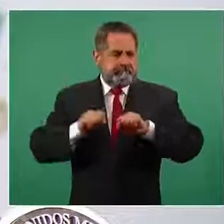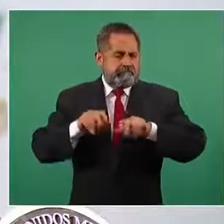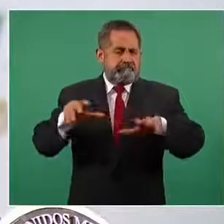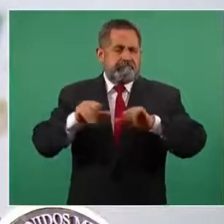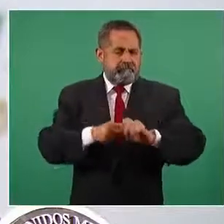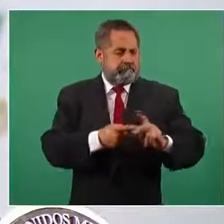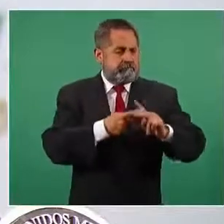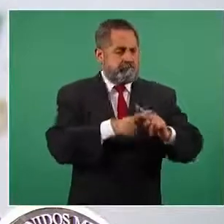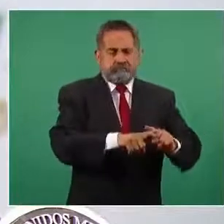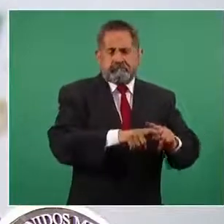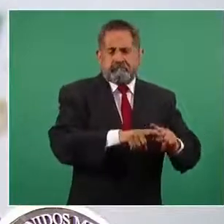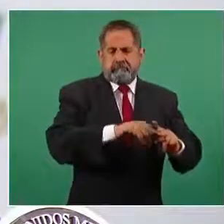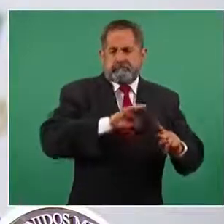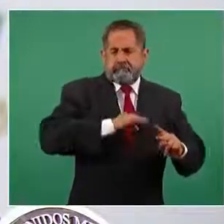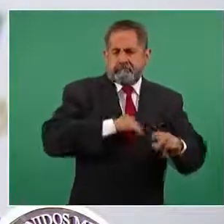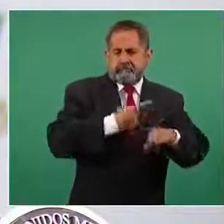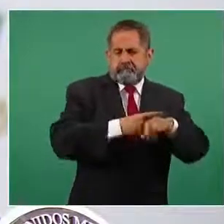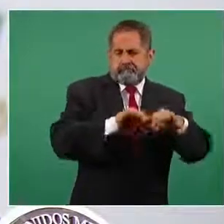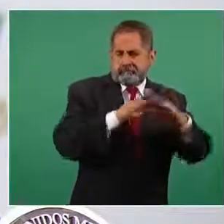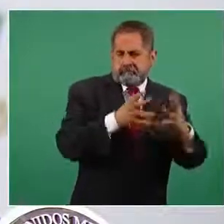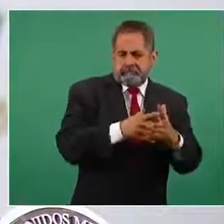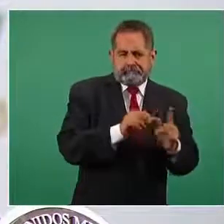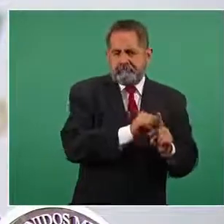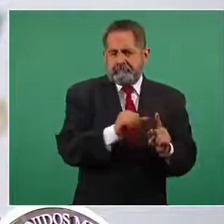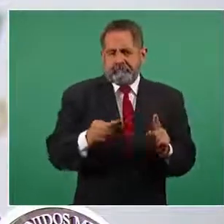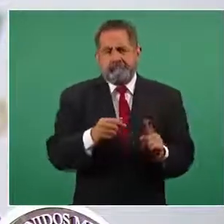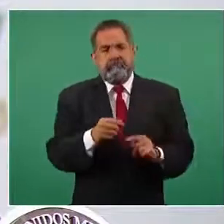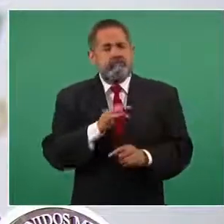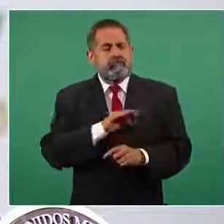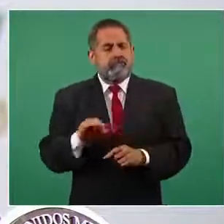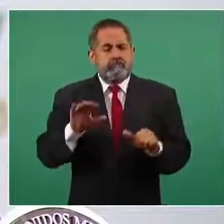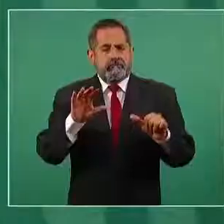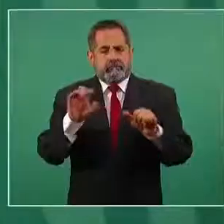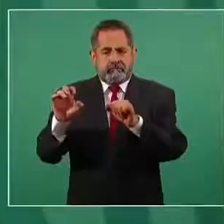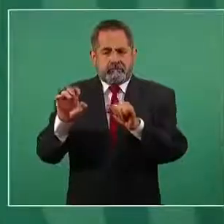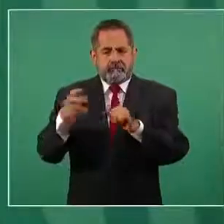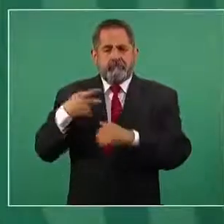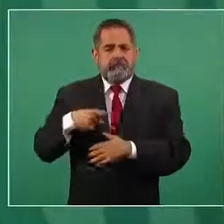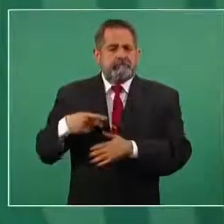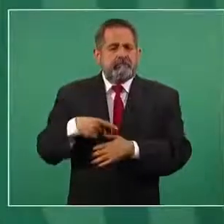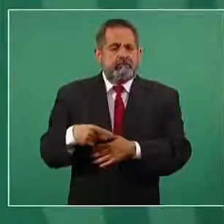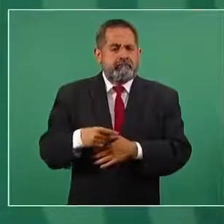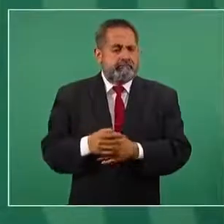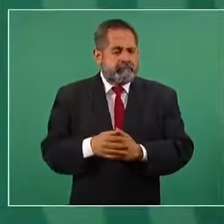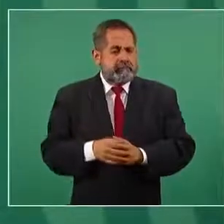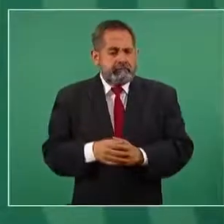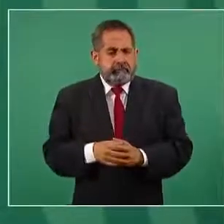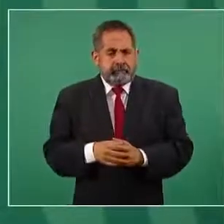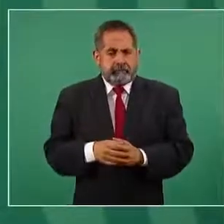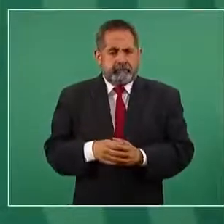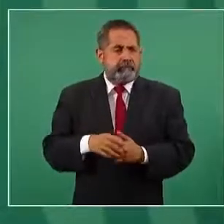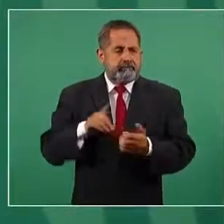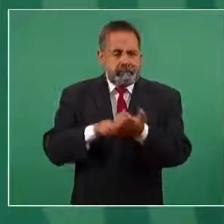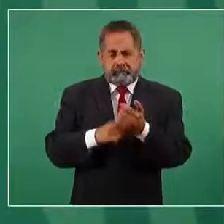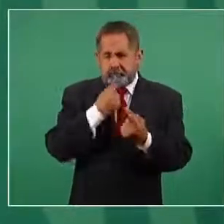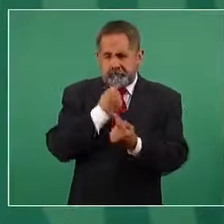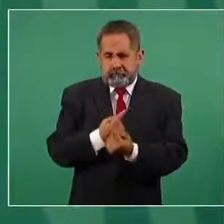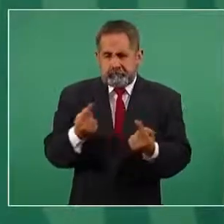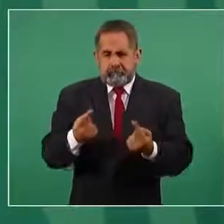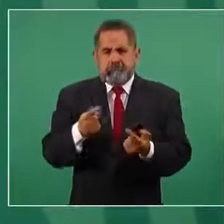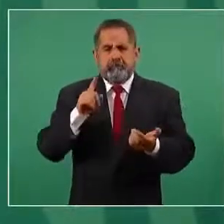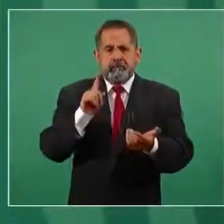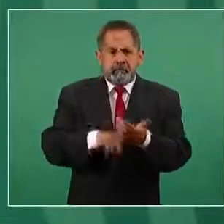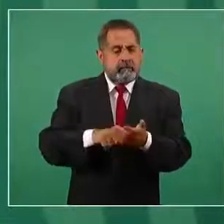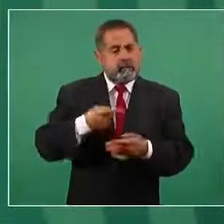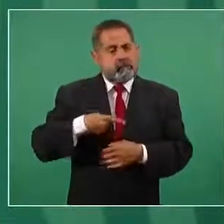desde el inicio de la epidemia en todas las edades. Tenemos cerca de 600 personas en la edad infantil que han